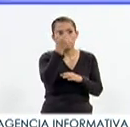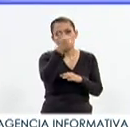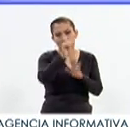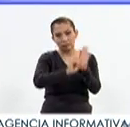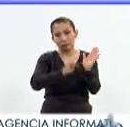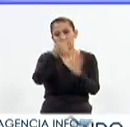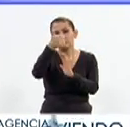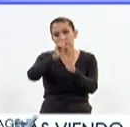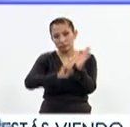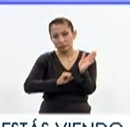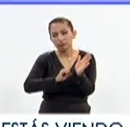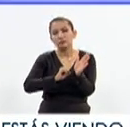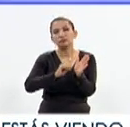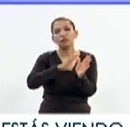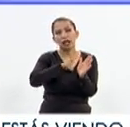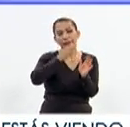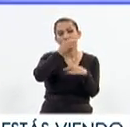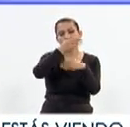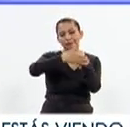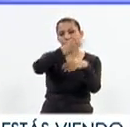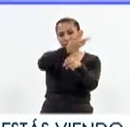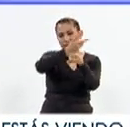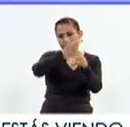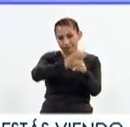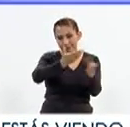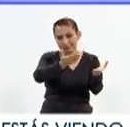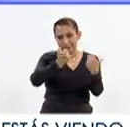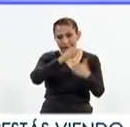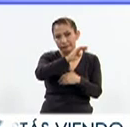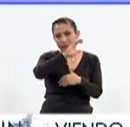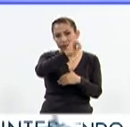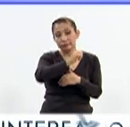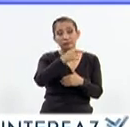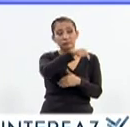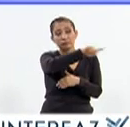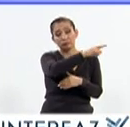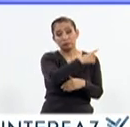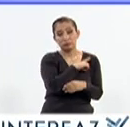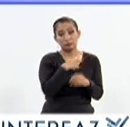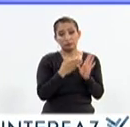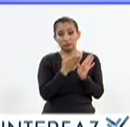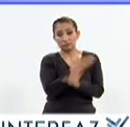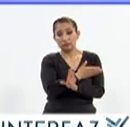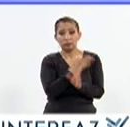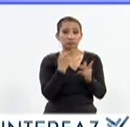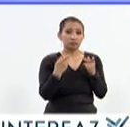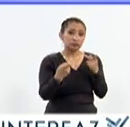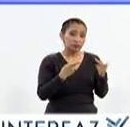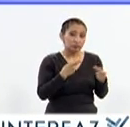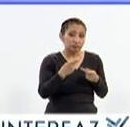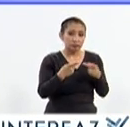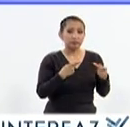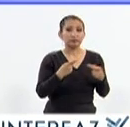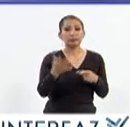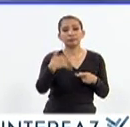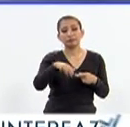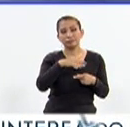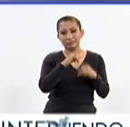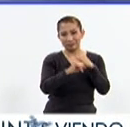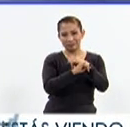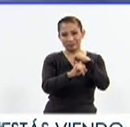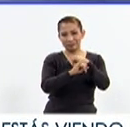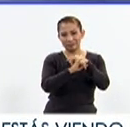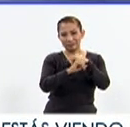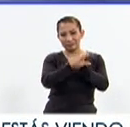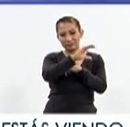semestre hay convocatoria, y lo que tienen que hacer es buscar en la